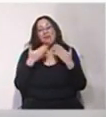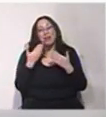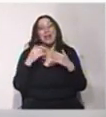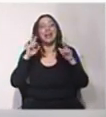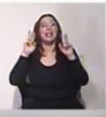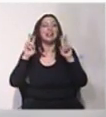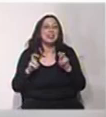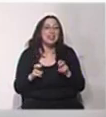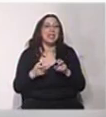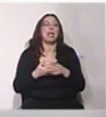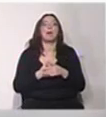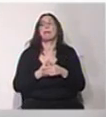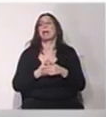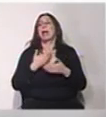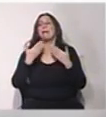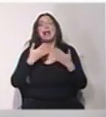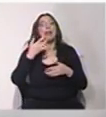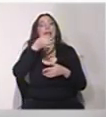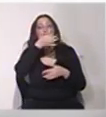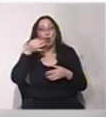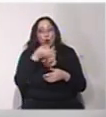Pablo, hablar de las sustancias químicas.